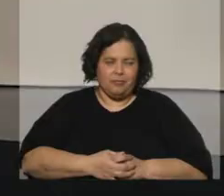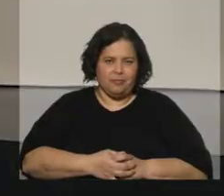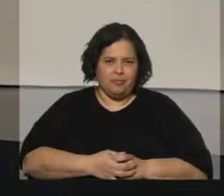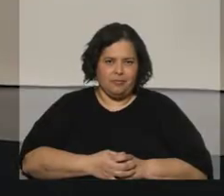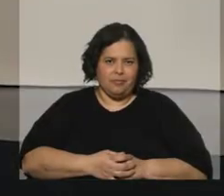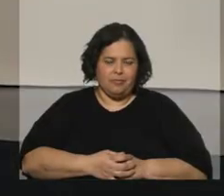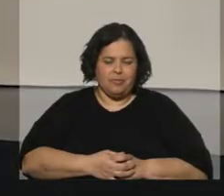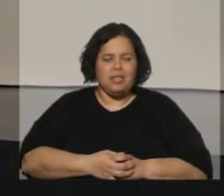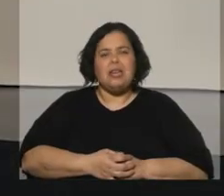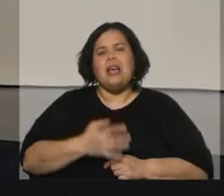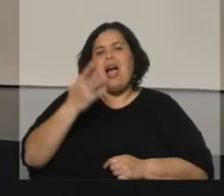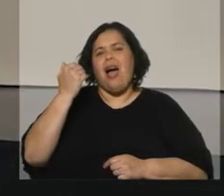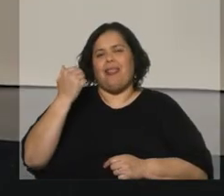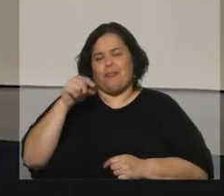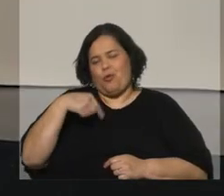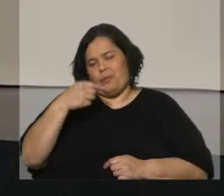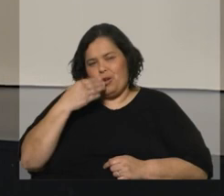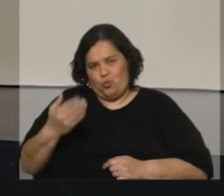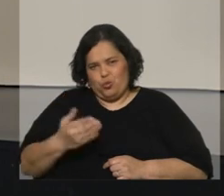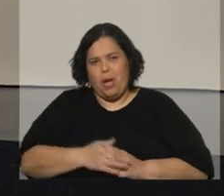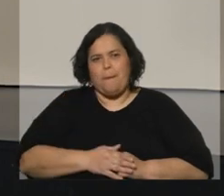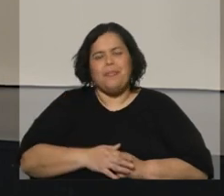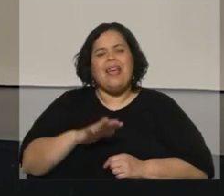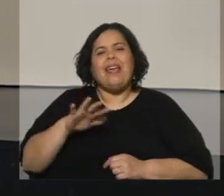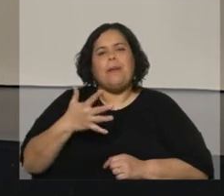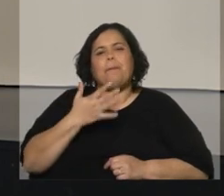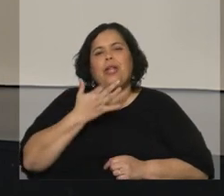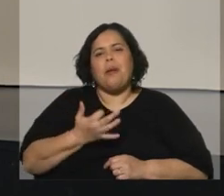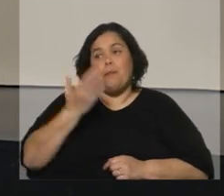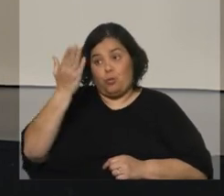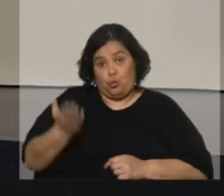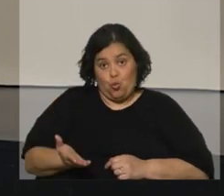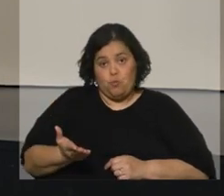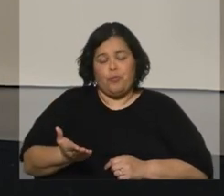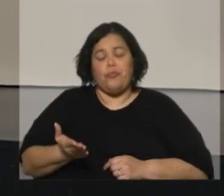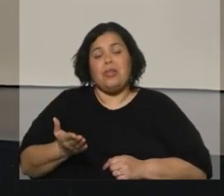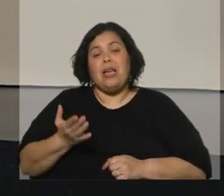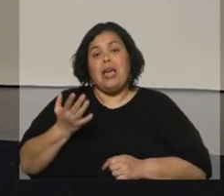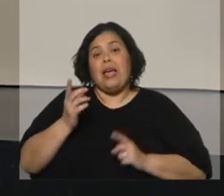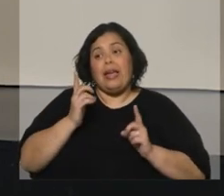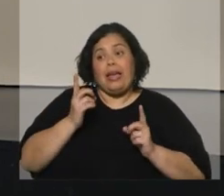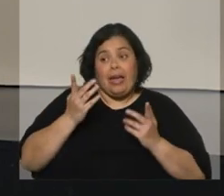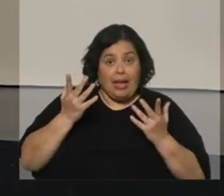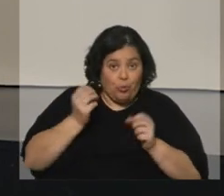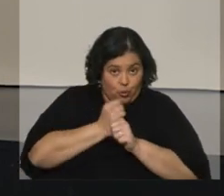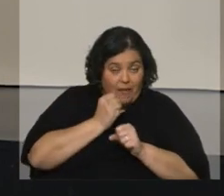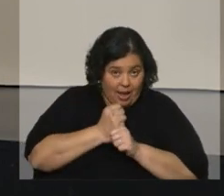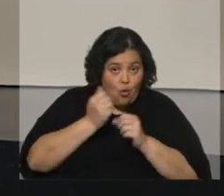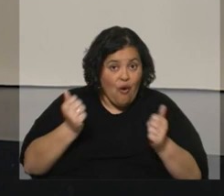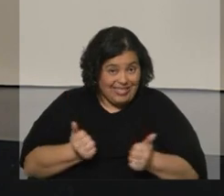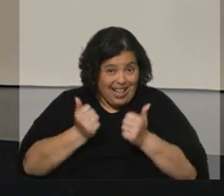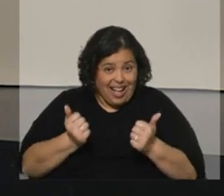relación con una que te dice anteriormente Sí qué pasa con alguien como tú que te tienes que hacer reír a la gente